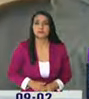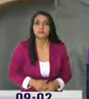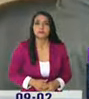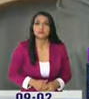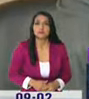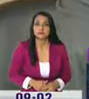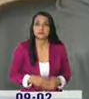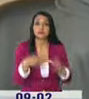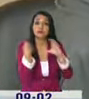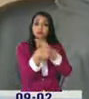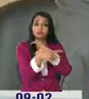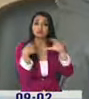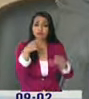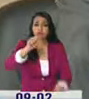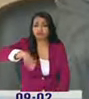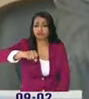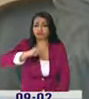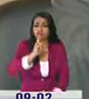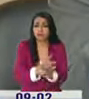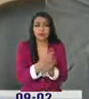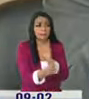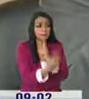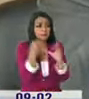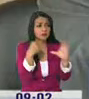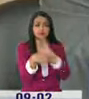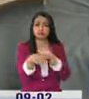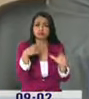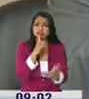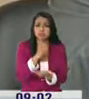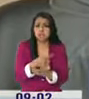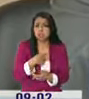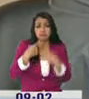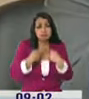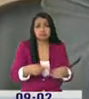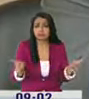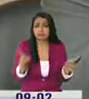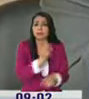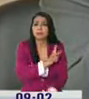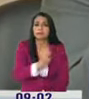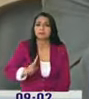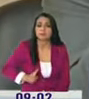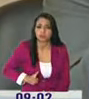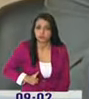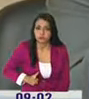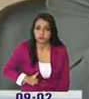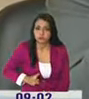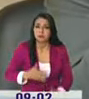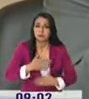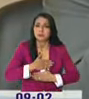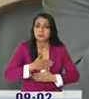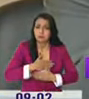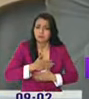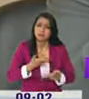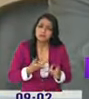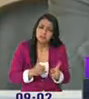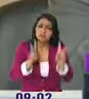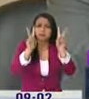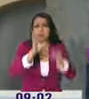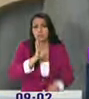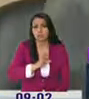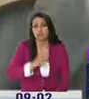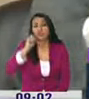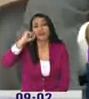Intercambio de correos sí ha habido, no tengo por qué ocultarlo, en el ámbito personal y puede haber en el ámbito técnico. No lo